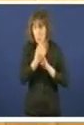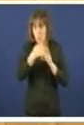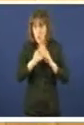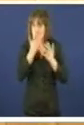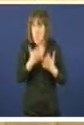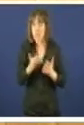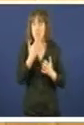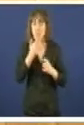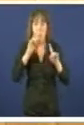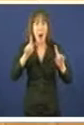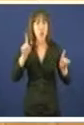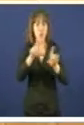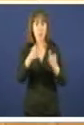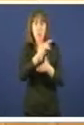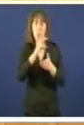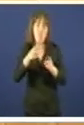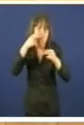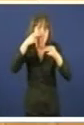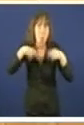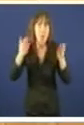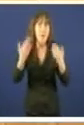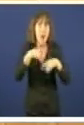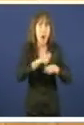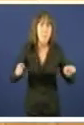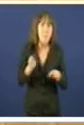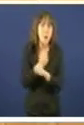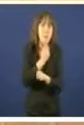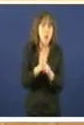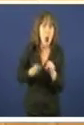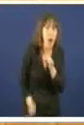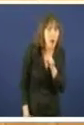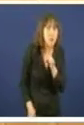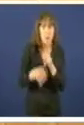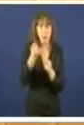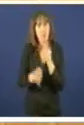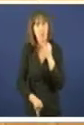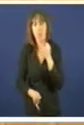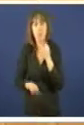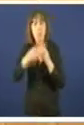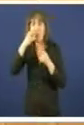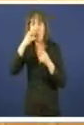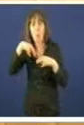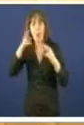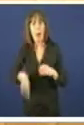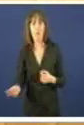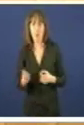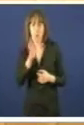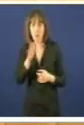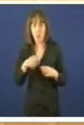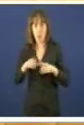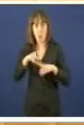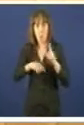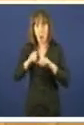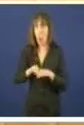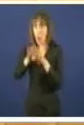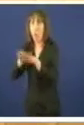se non ten profesionais que afagan real non vai a ser pública desde logo o Bloque Nacionalista Galego non vai a ser cómplice das decisións e dos pactos de